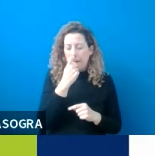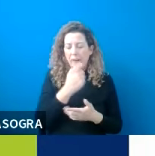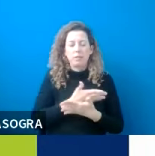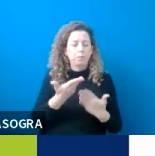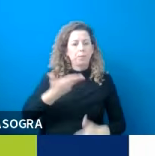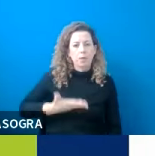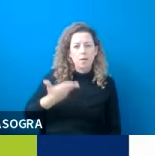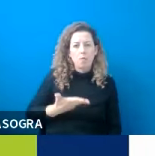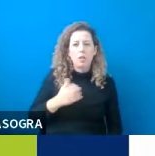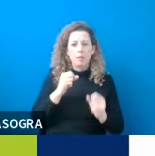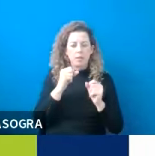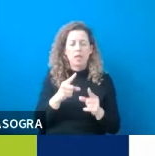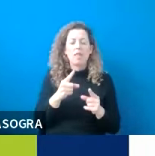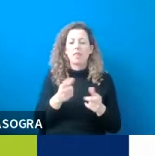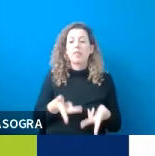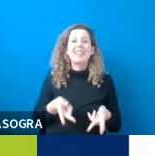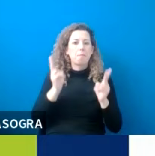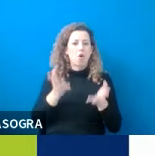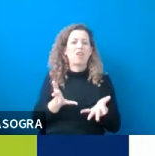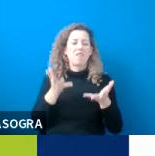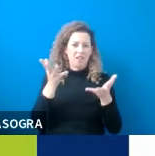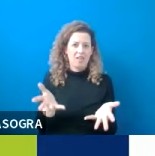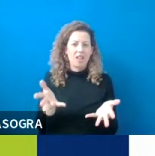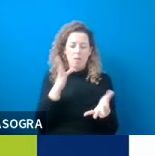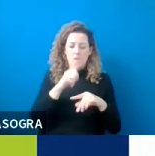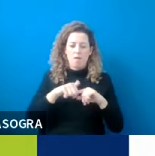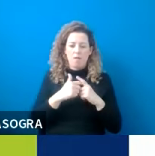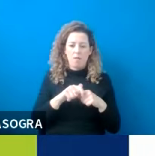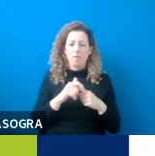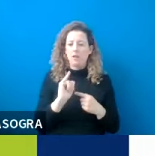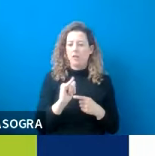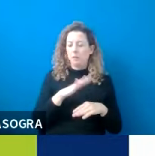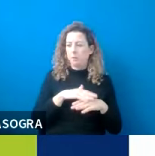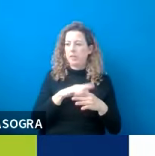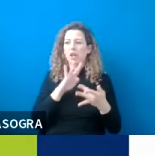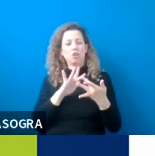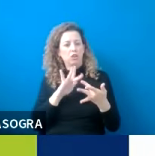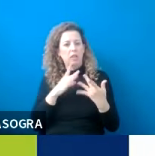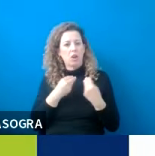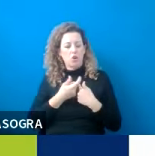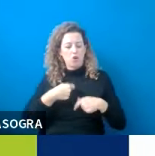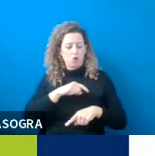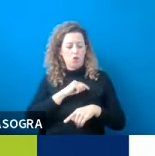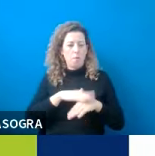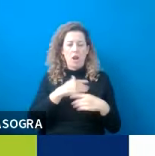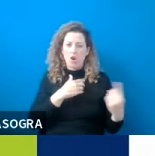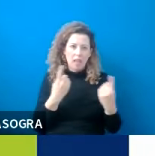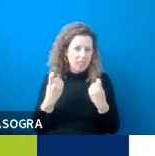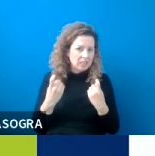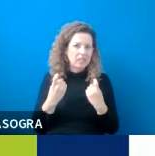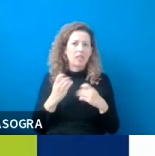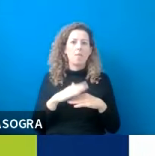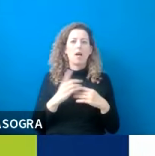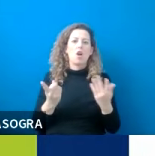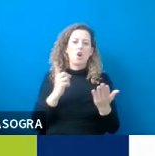importantísimo mostrar disponibilidad a la familia, que la familia sepa que estamos aquí, que tenga una manera de contactar con nosotros para lo que necesiten, para volver